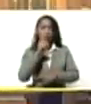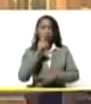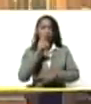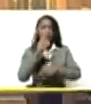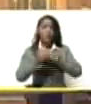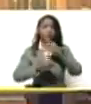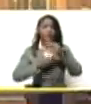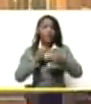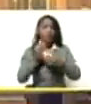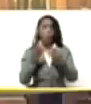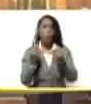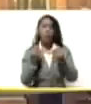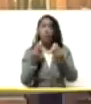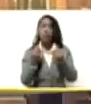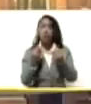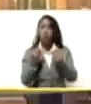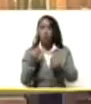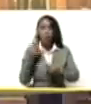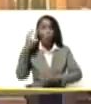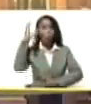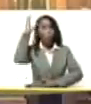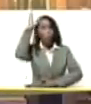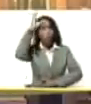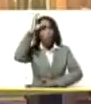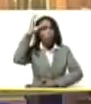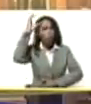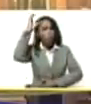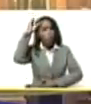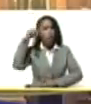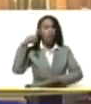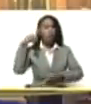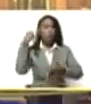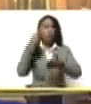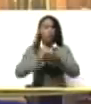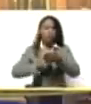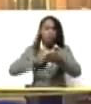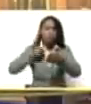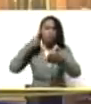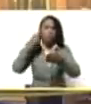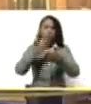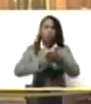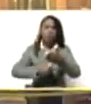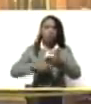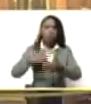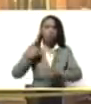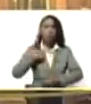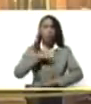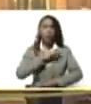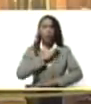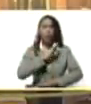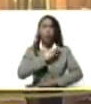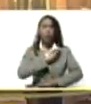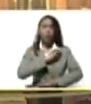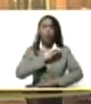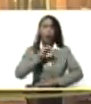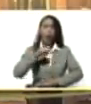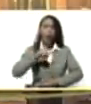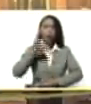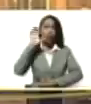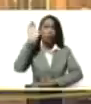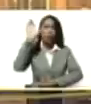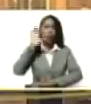porque siempre que comparar en el antes y en el durante en el presente en el pasado y en el